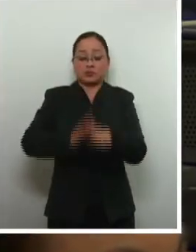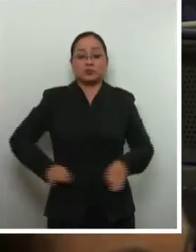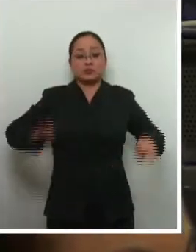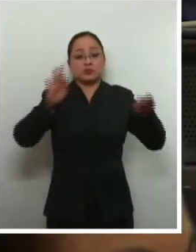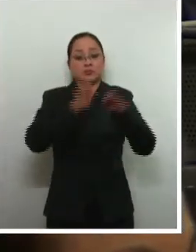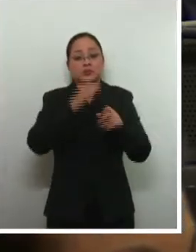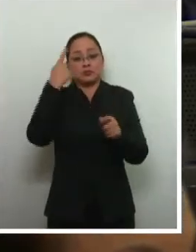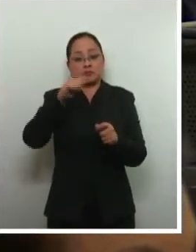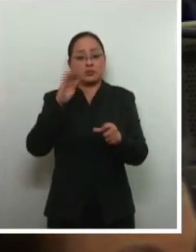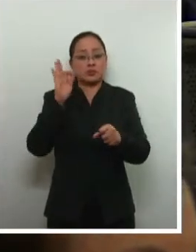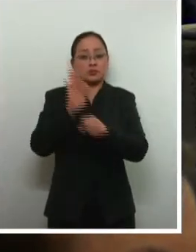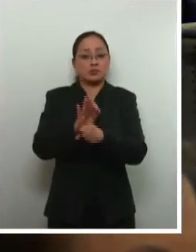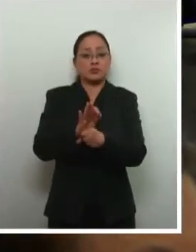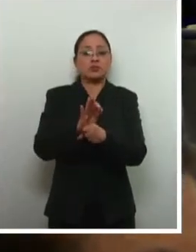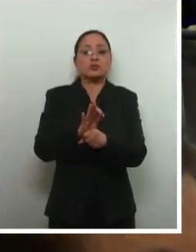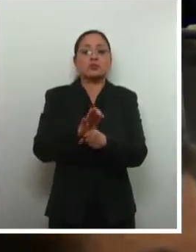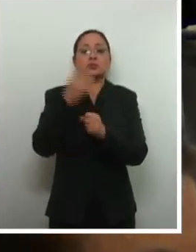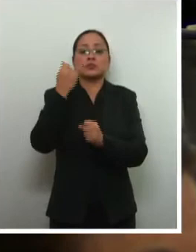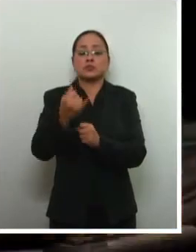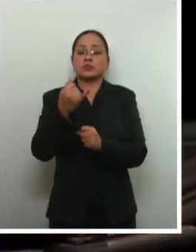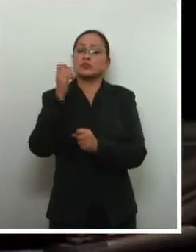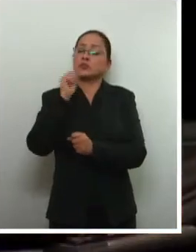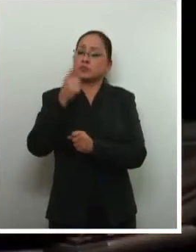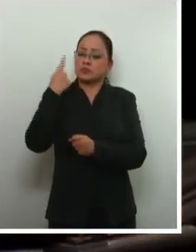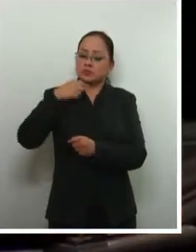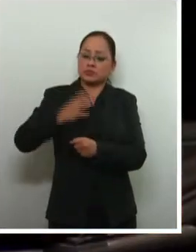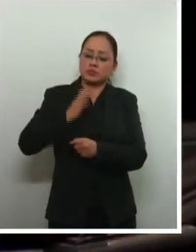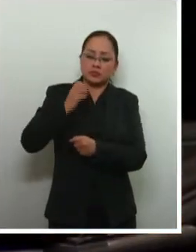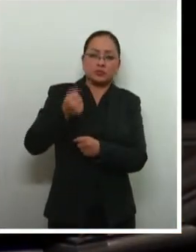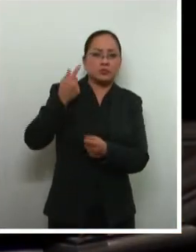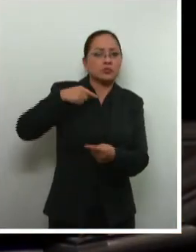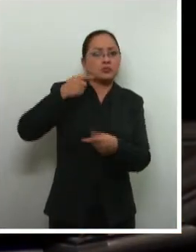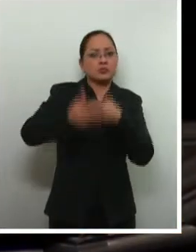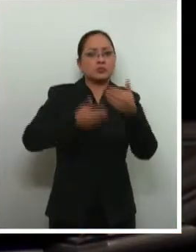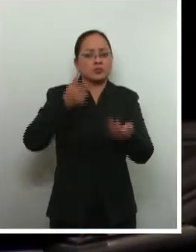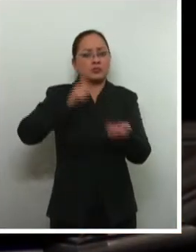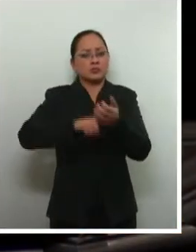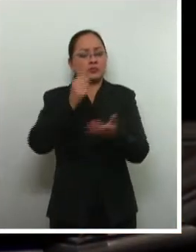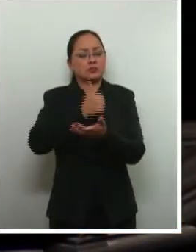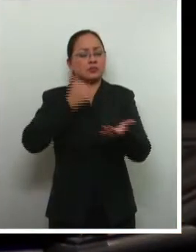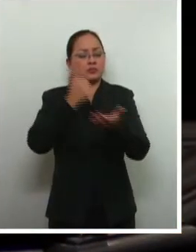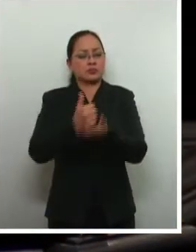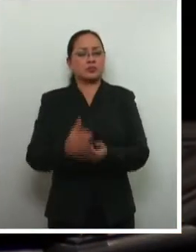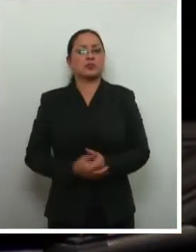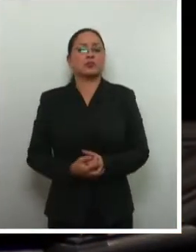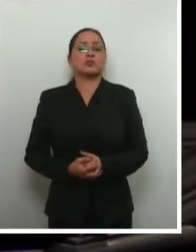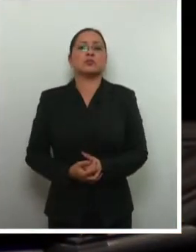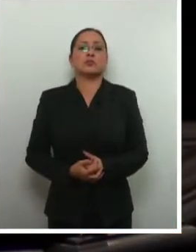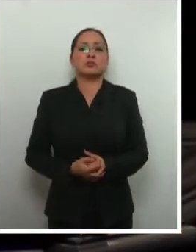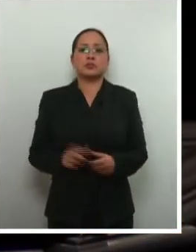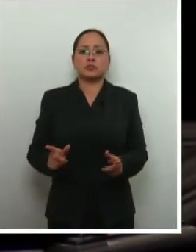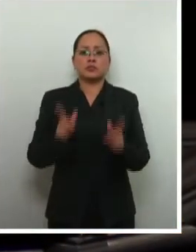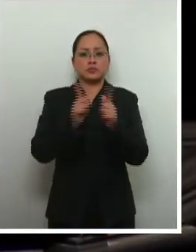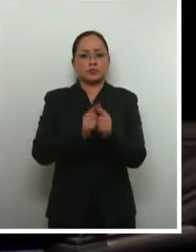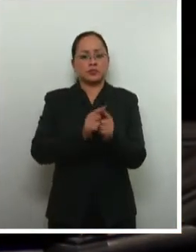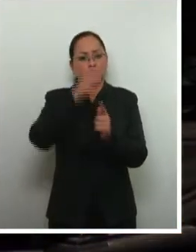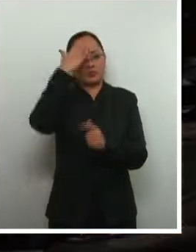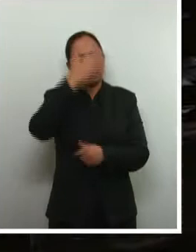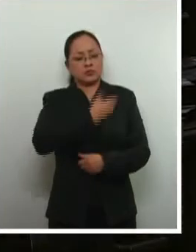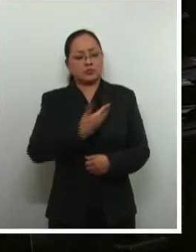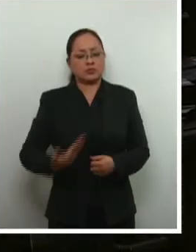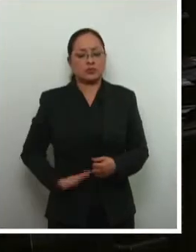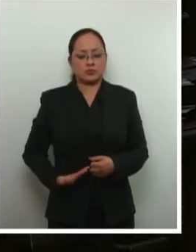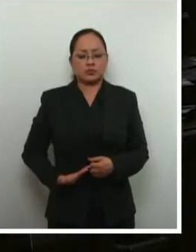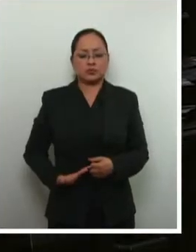hay que proteger y aprovechar adecuadamente en la ciudad. Es todo, señor